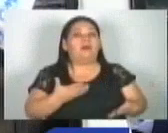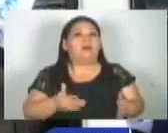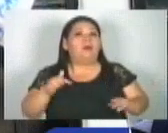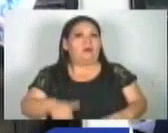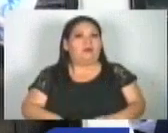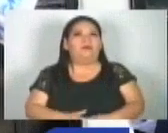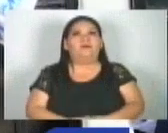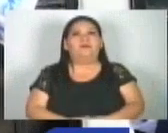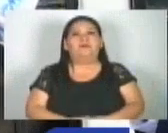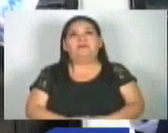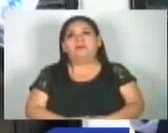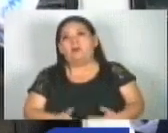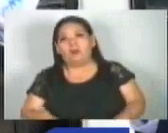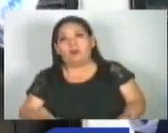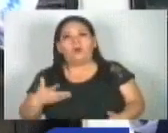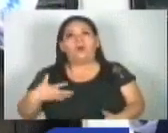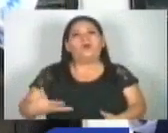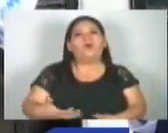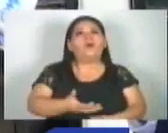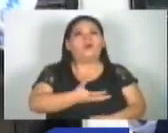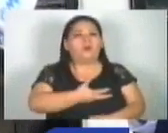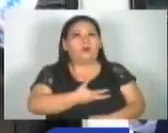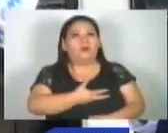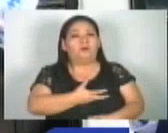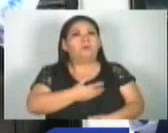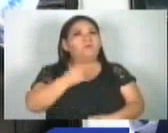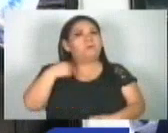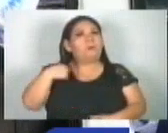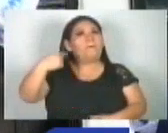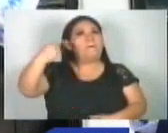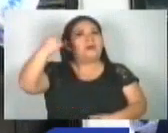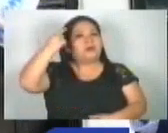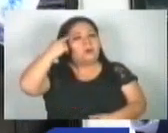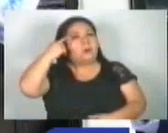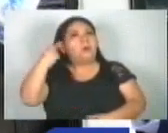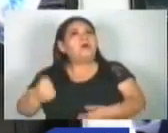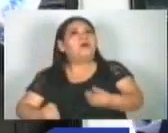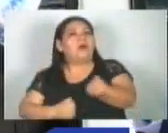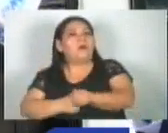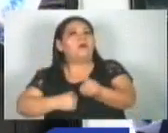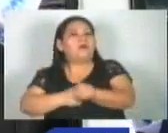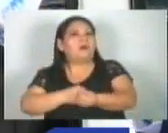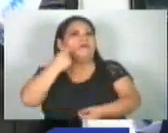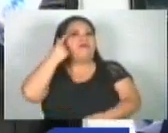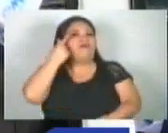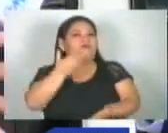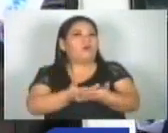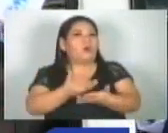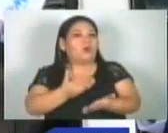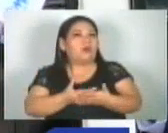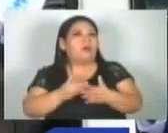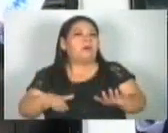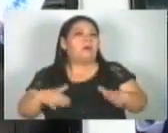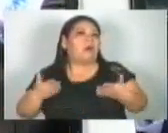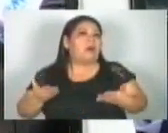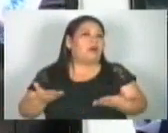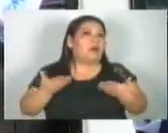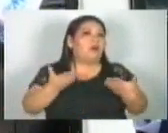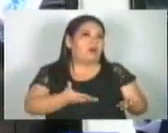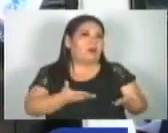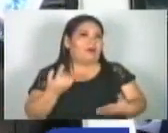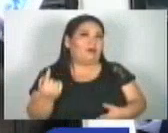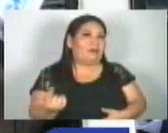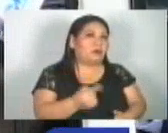nosotros estamos en sintonía de poder apoyar estas iniciativas que vienen a beneficiar al